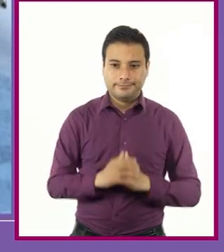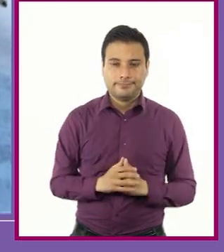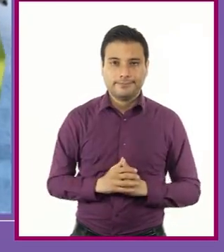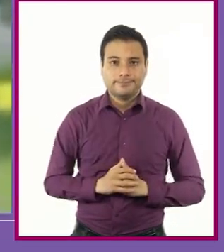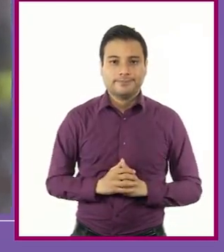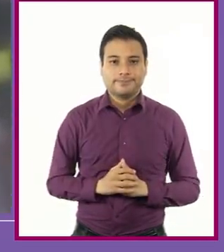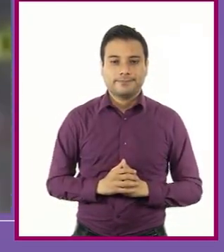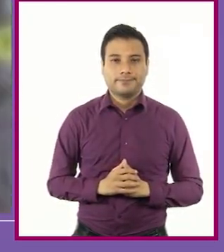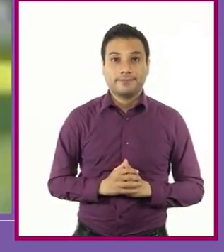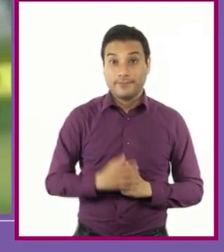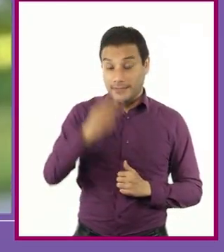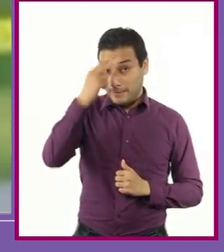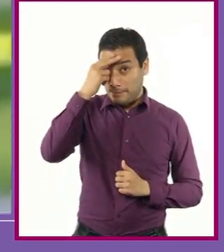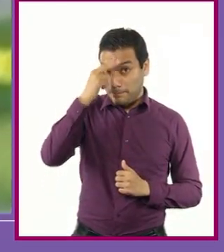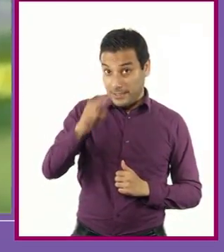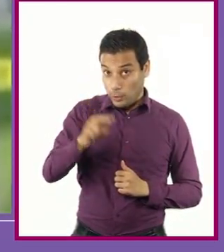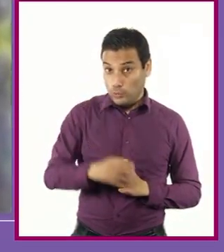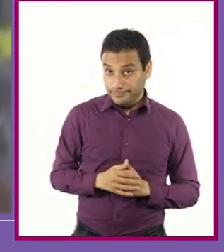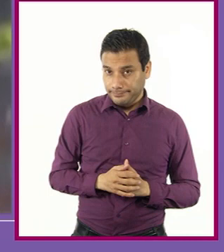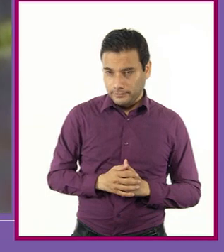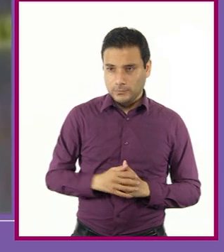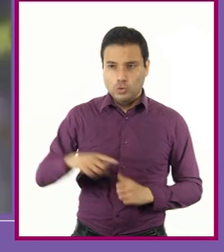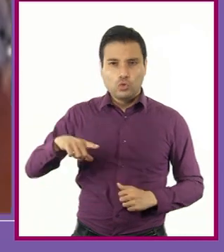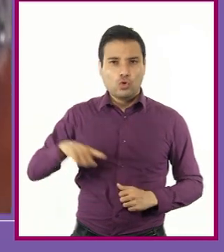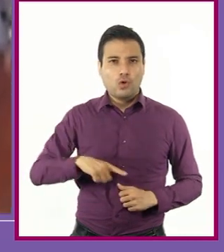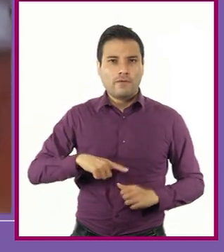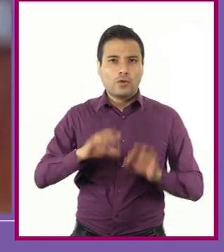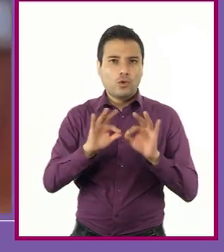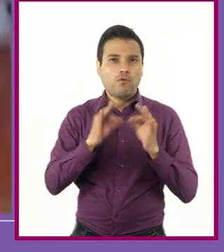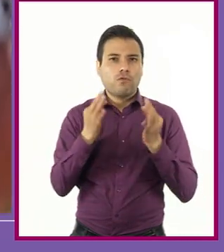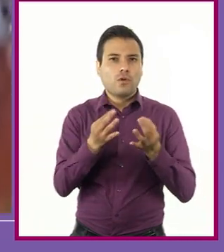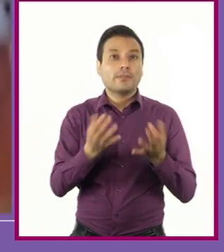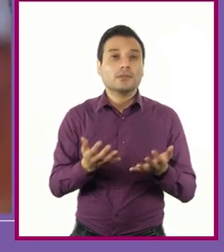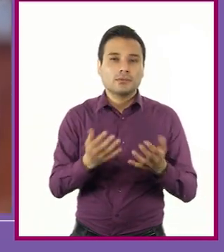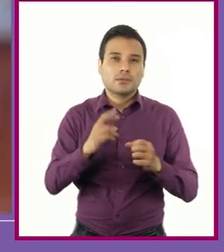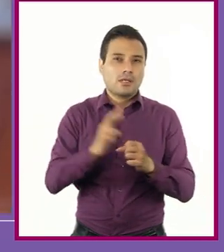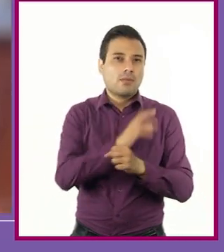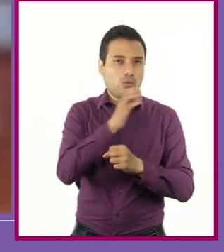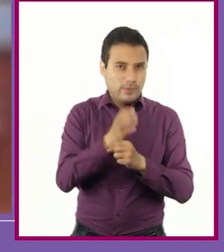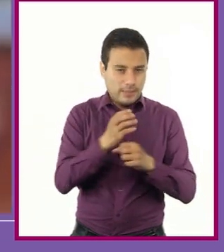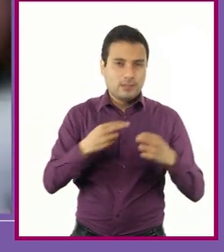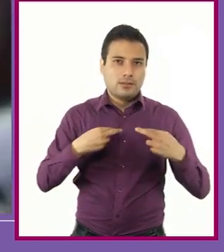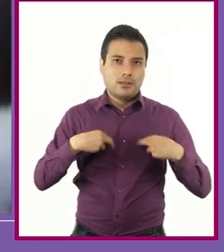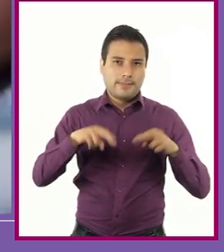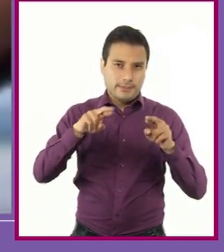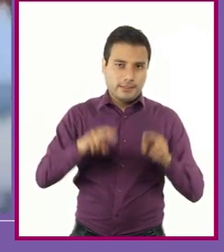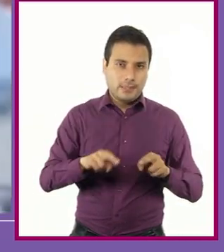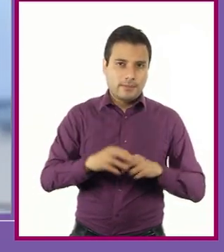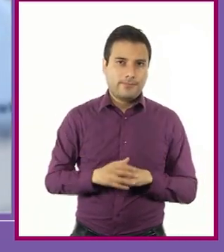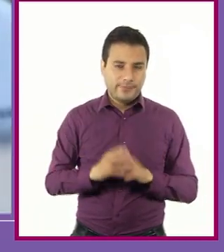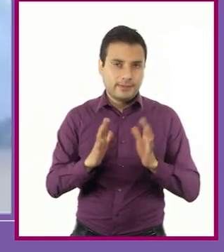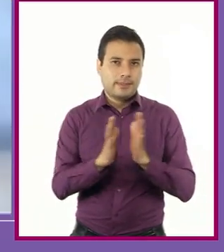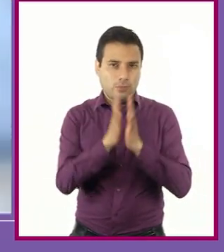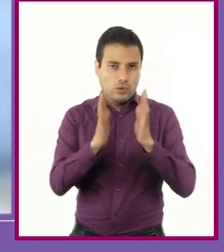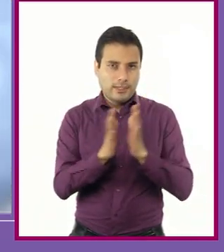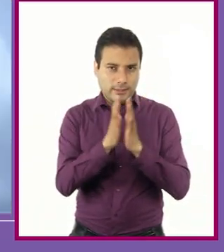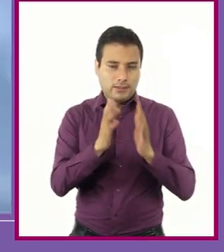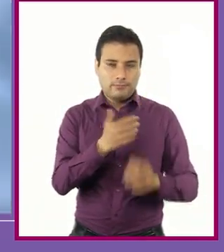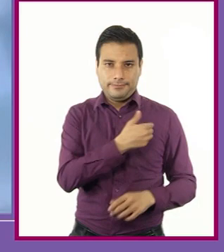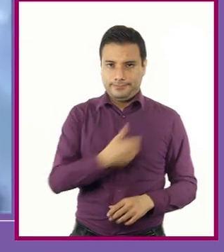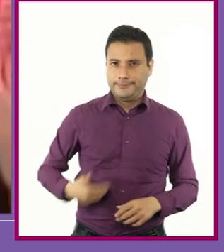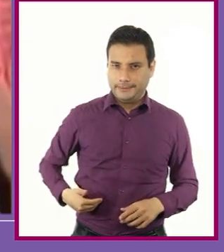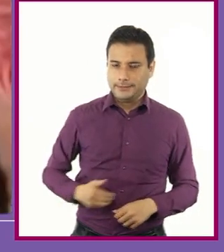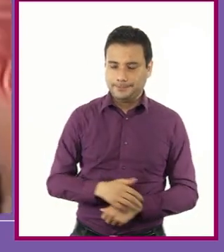Constitucionalmente, nuestro país optó por una forma de gobierno que es republicana, representativa, democrática y